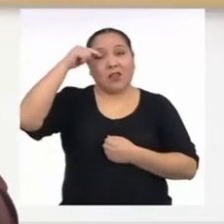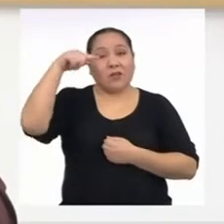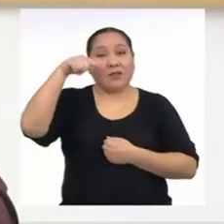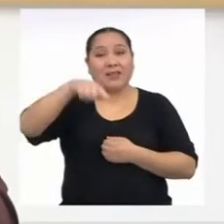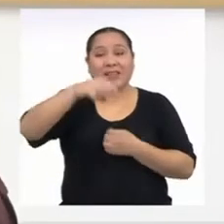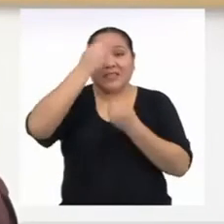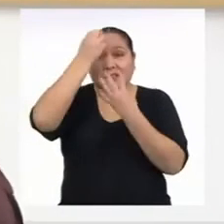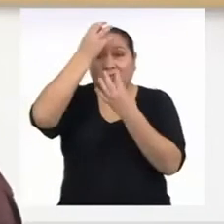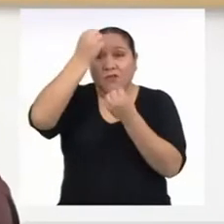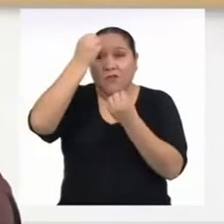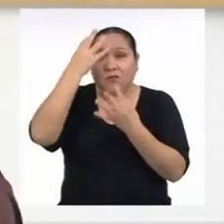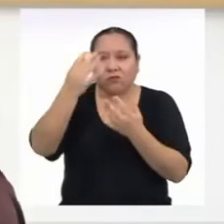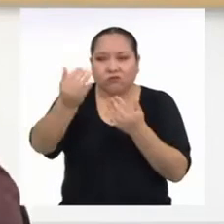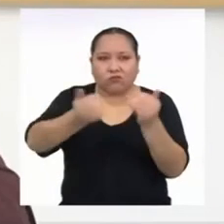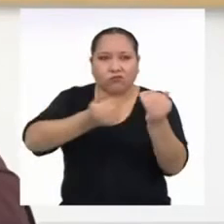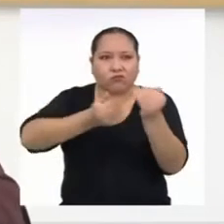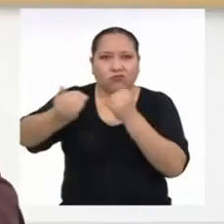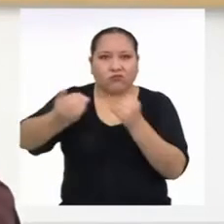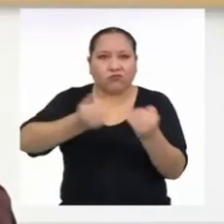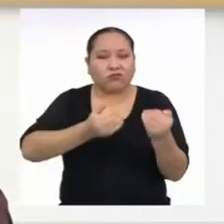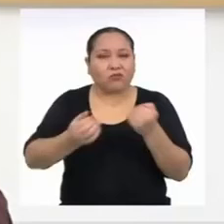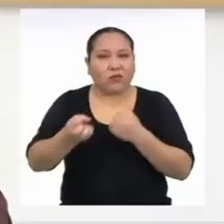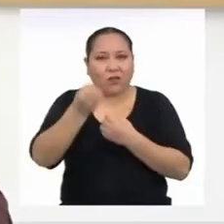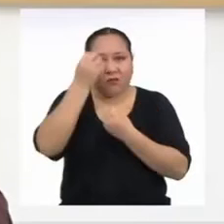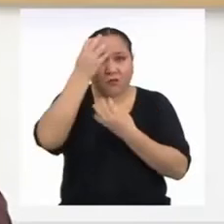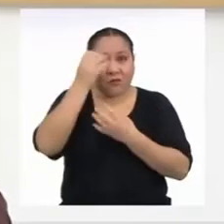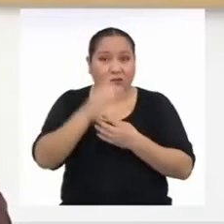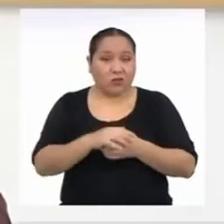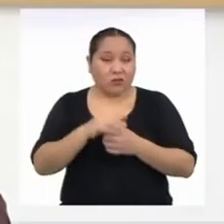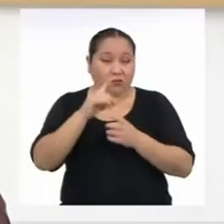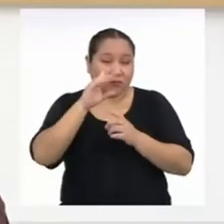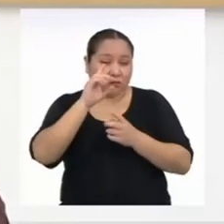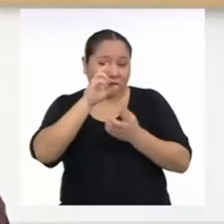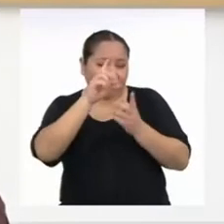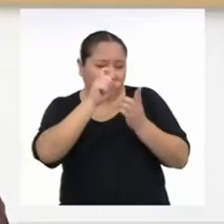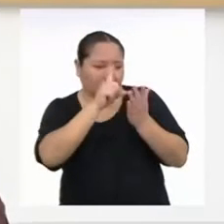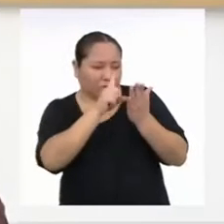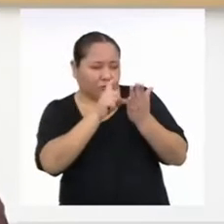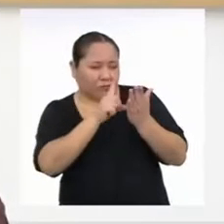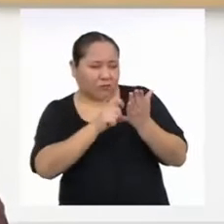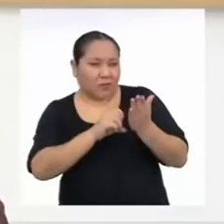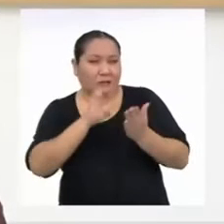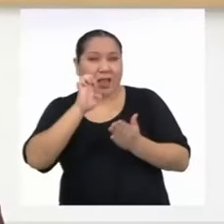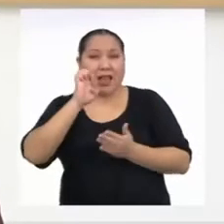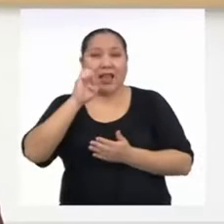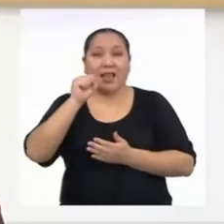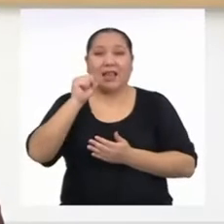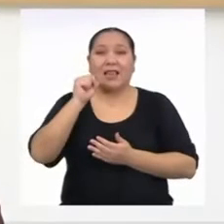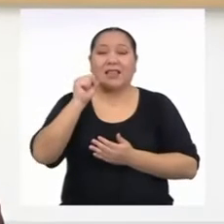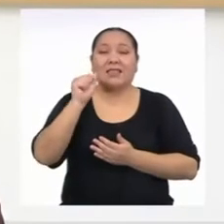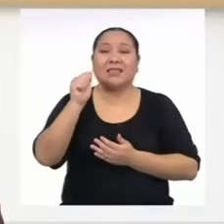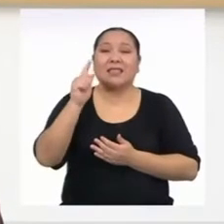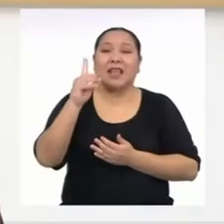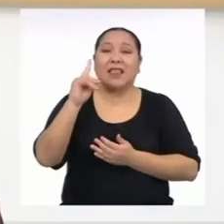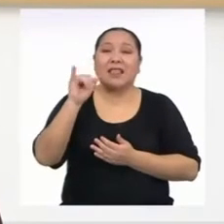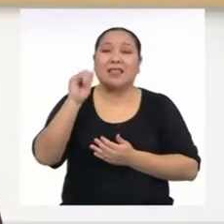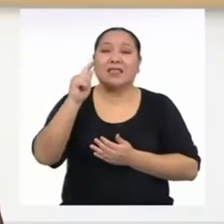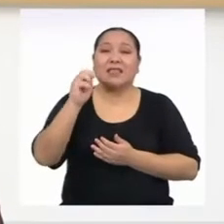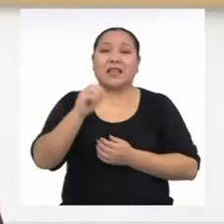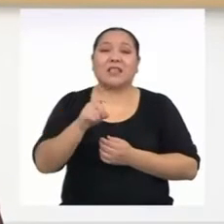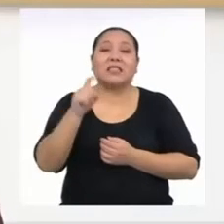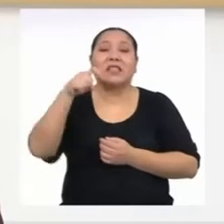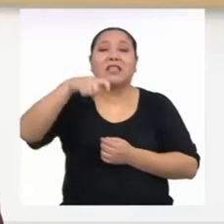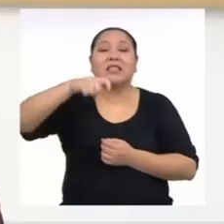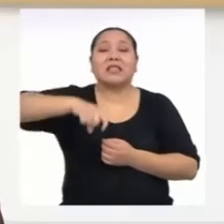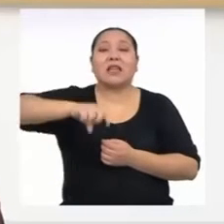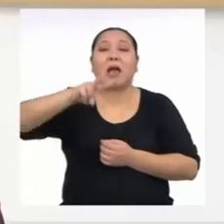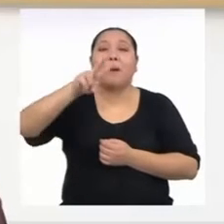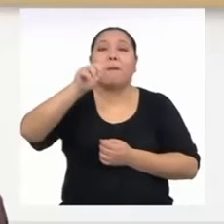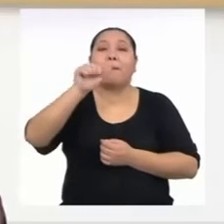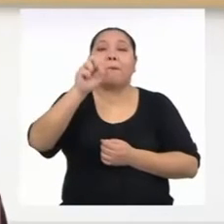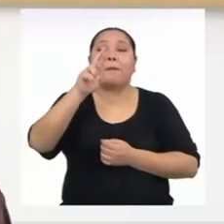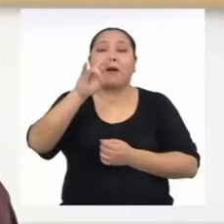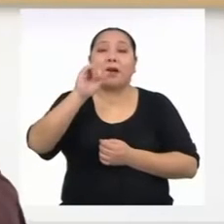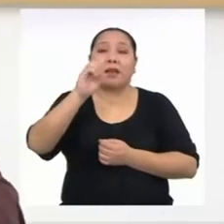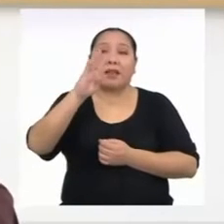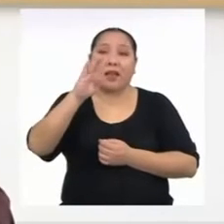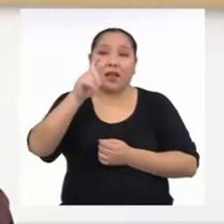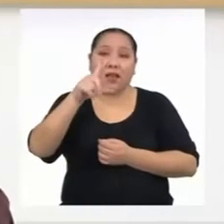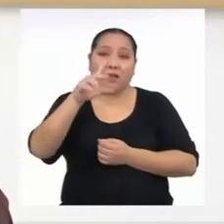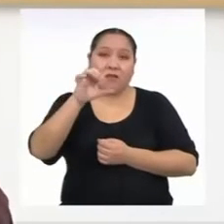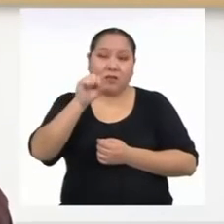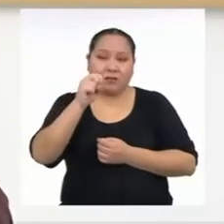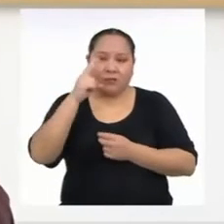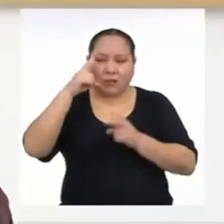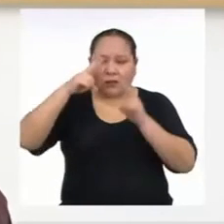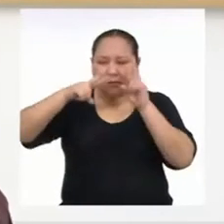información que se obtiene en un estudio estadístico proviene de variables, las mismas que se determinan según el interés que se tenga sobre los elementos en